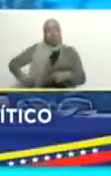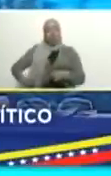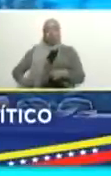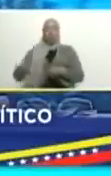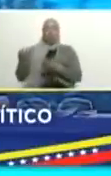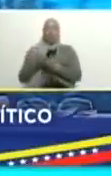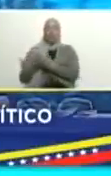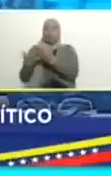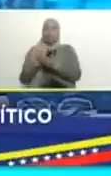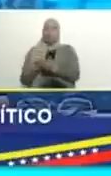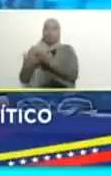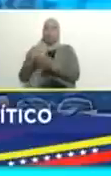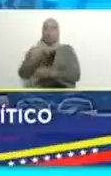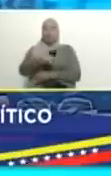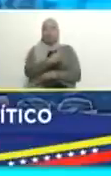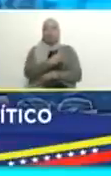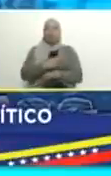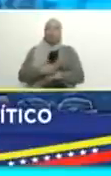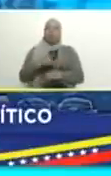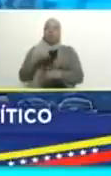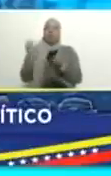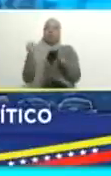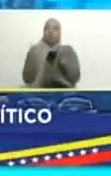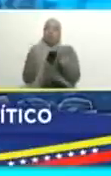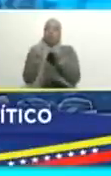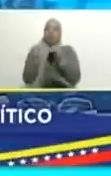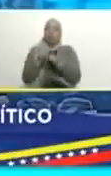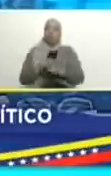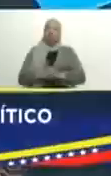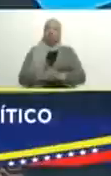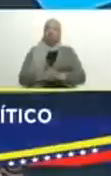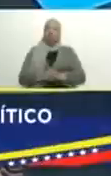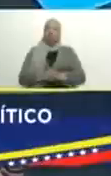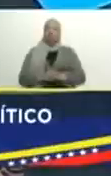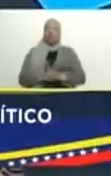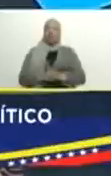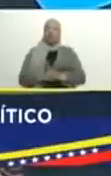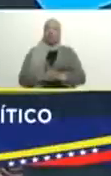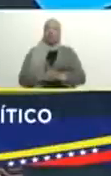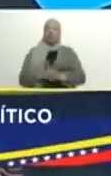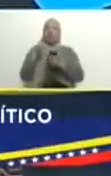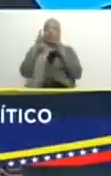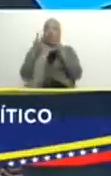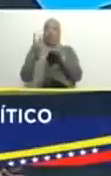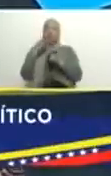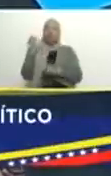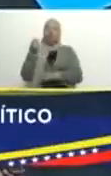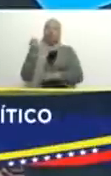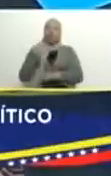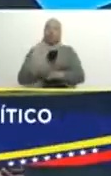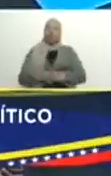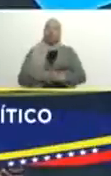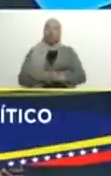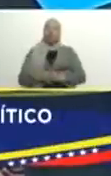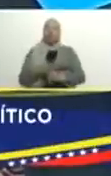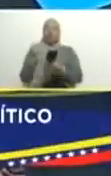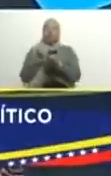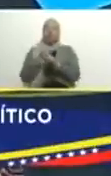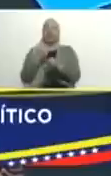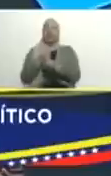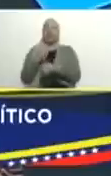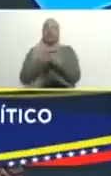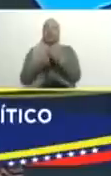Centro de Estudiantes de la Universidad de los Andes, de Mérida. Y se vino para acá. Y mire ese muchachito. Ahora es